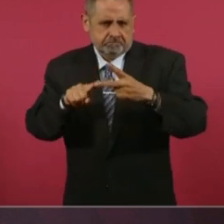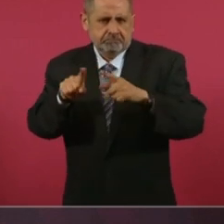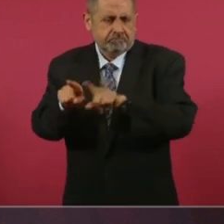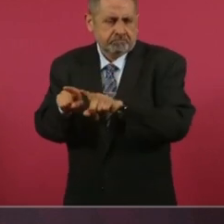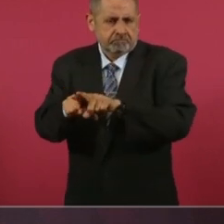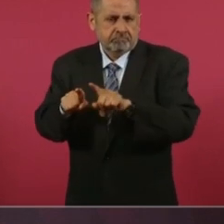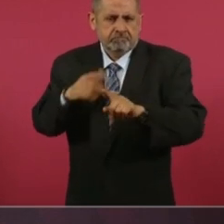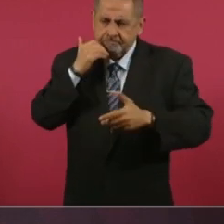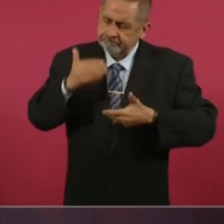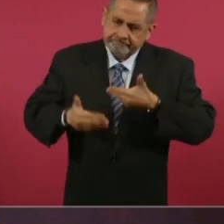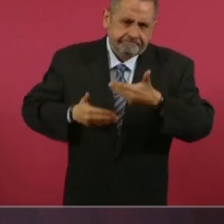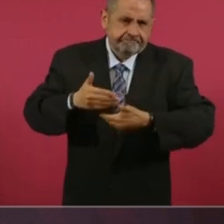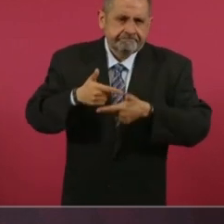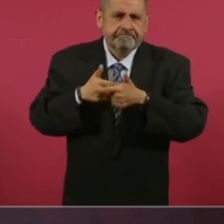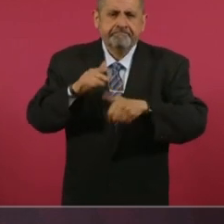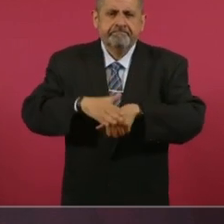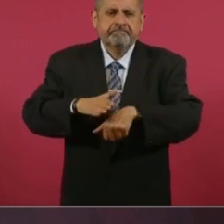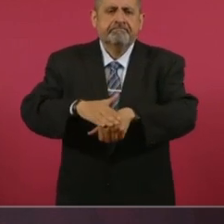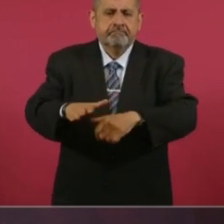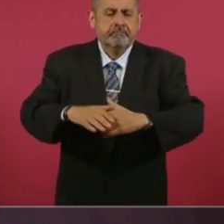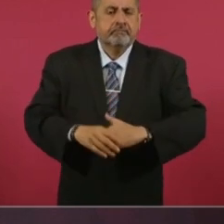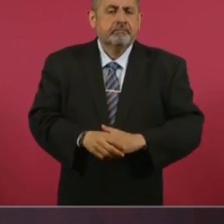y queremos avanzar más.